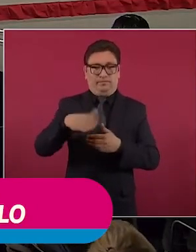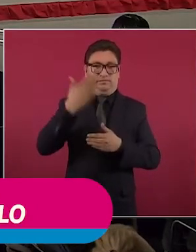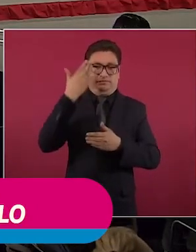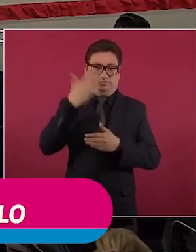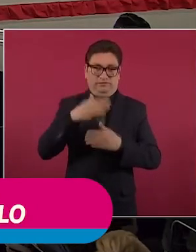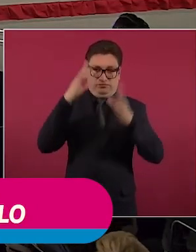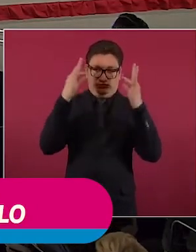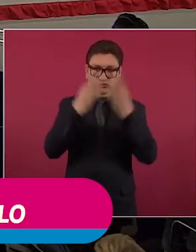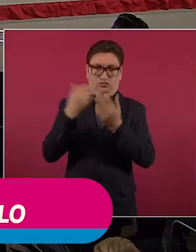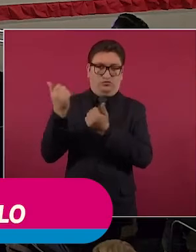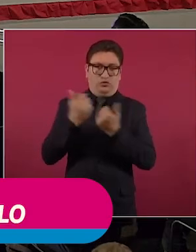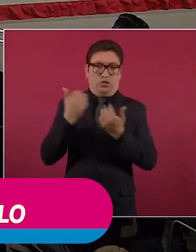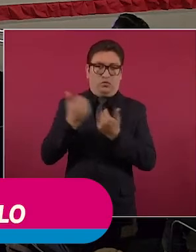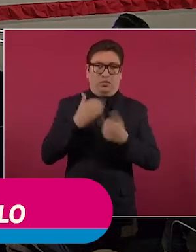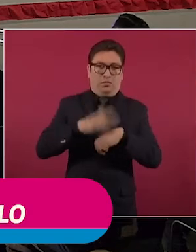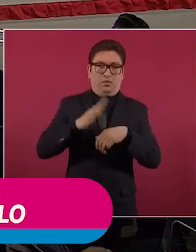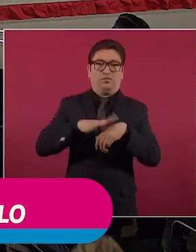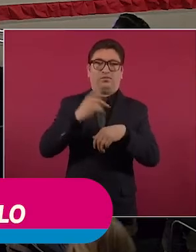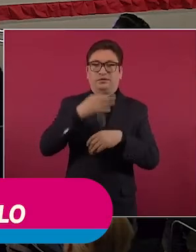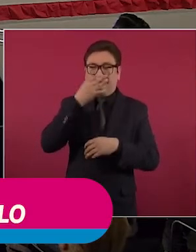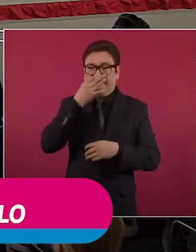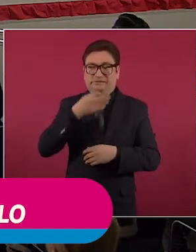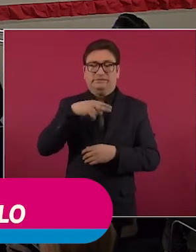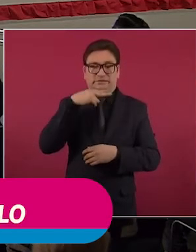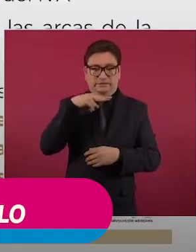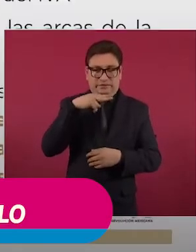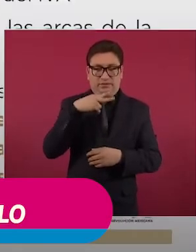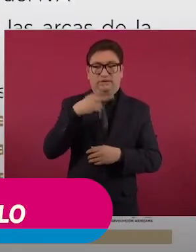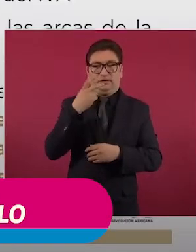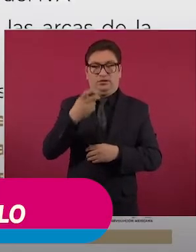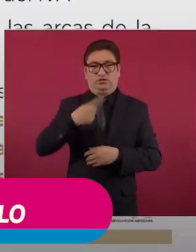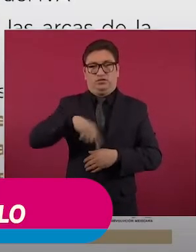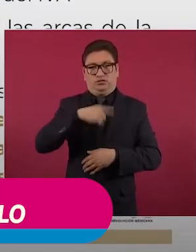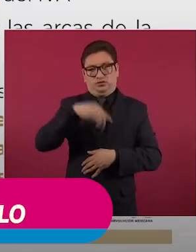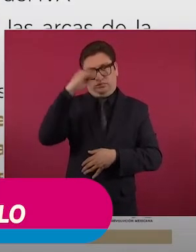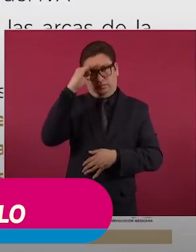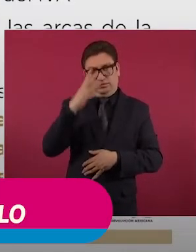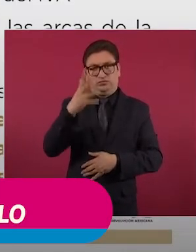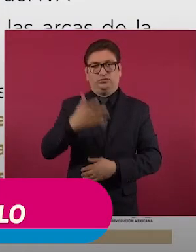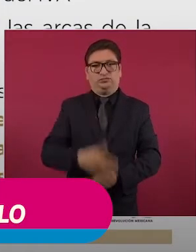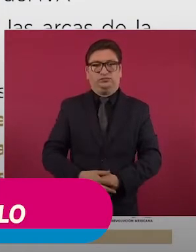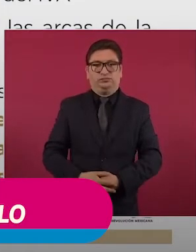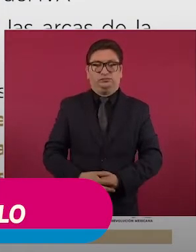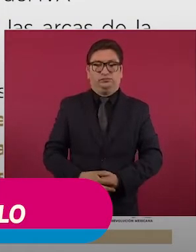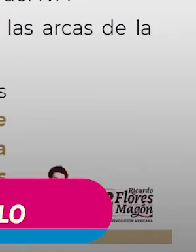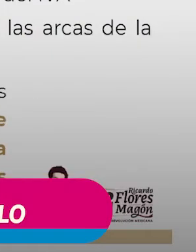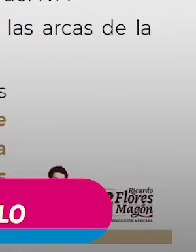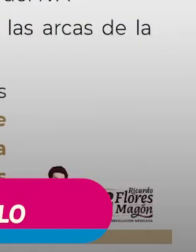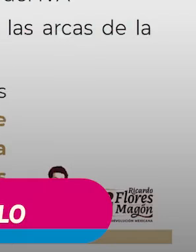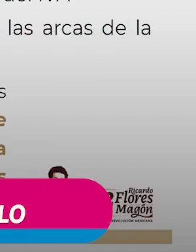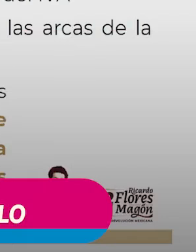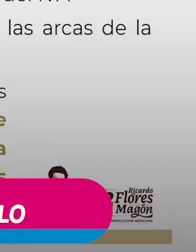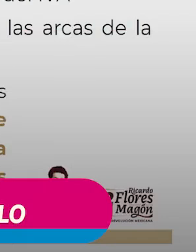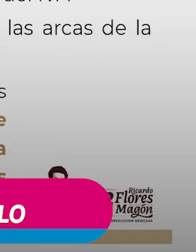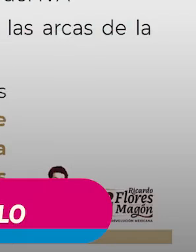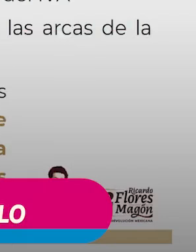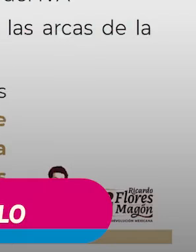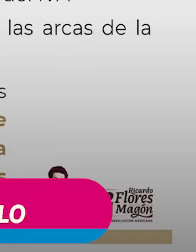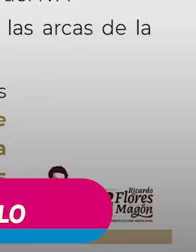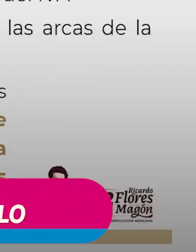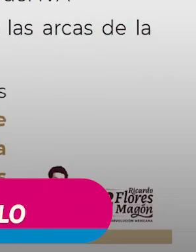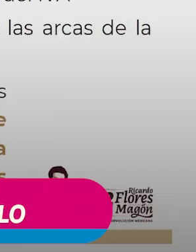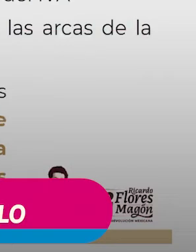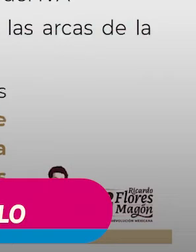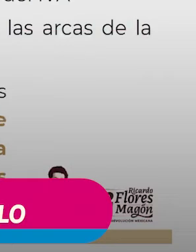dinamismo en las aduanas por la temporada decembrina, estamos proyectando tener un ingreso de 1.100.000 millones de